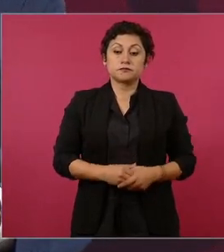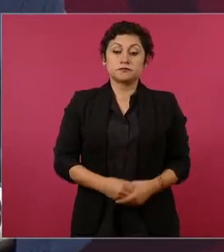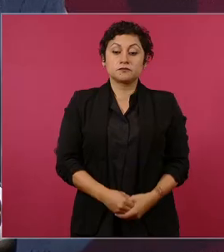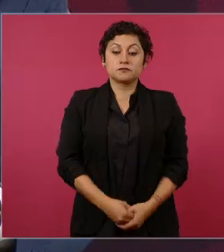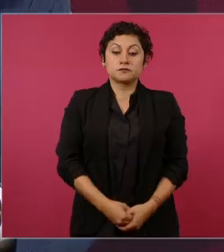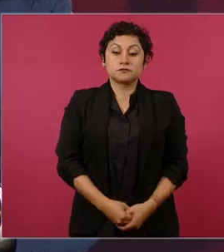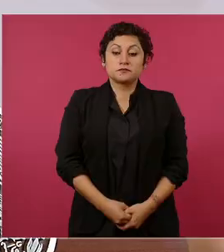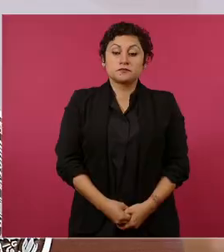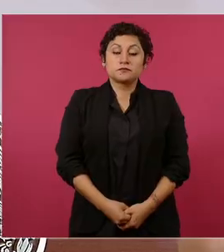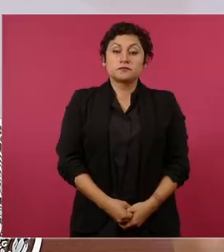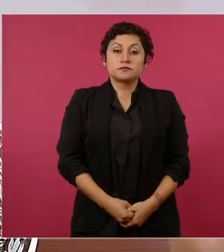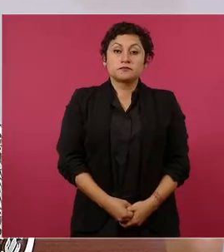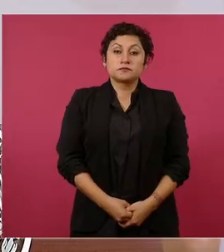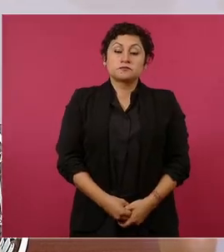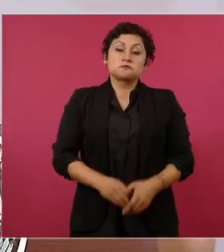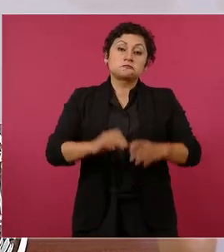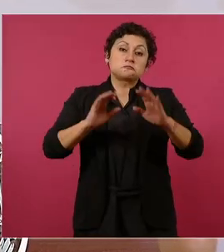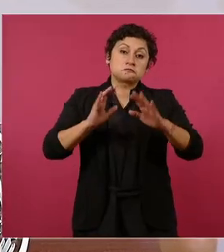refutar,